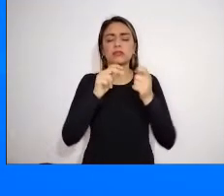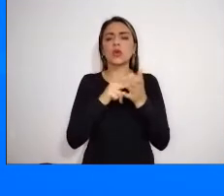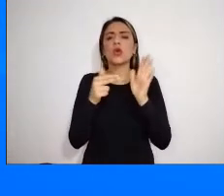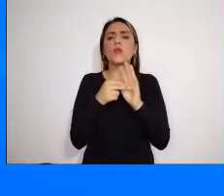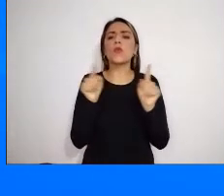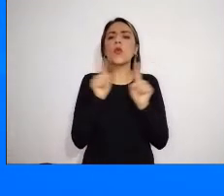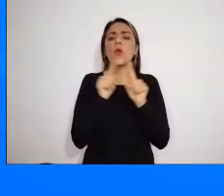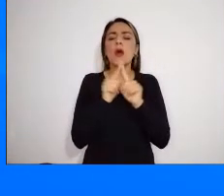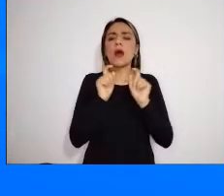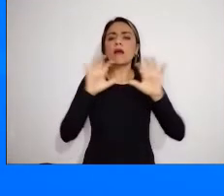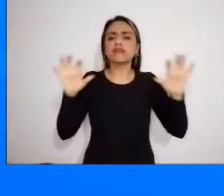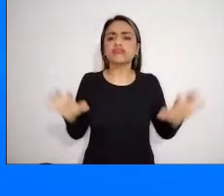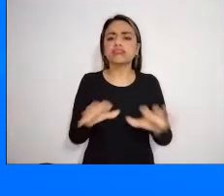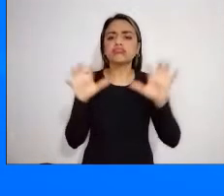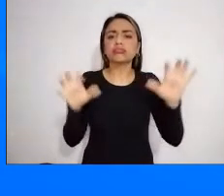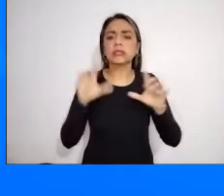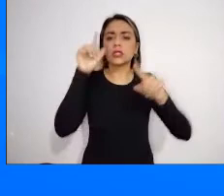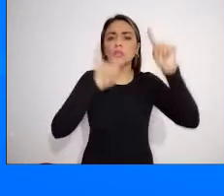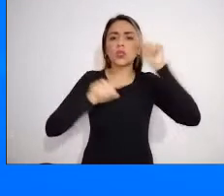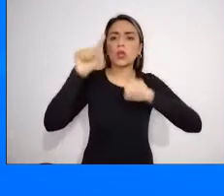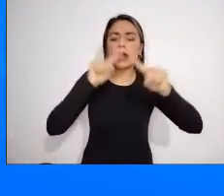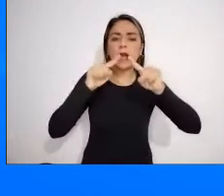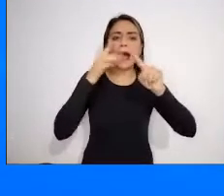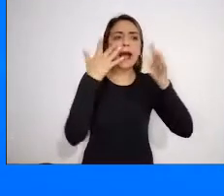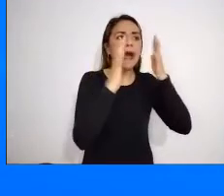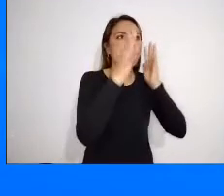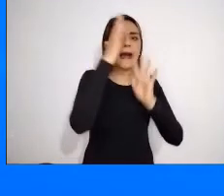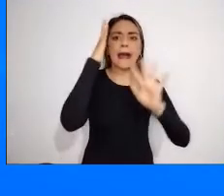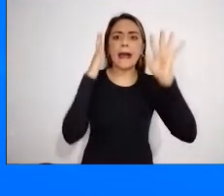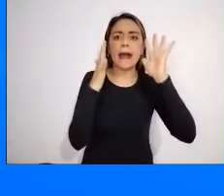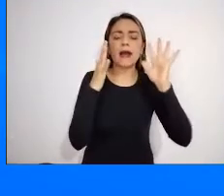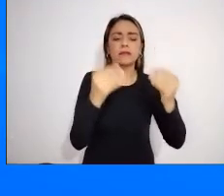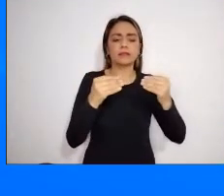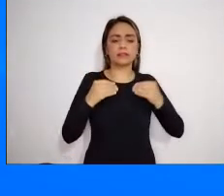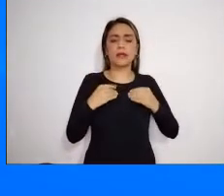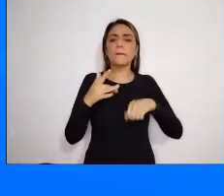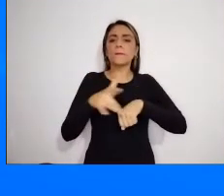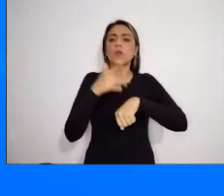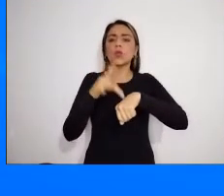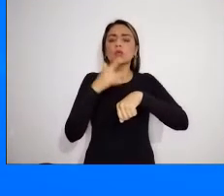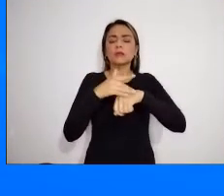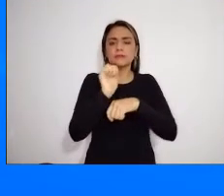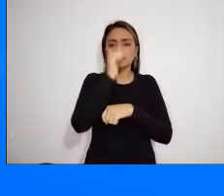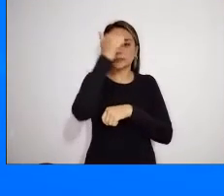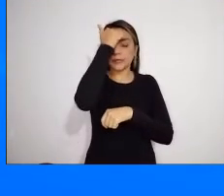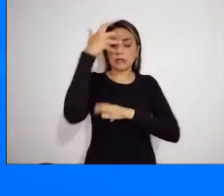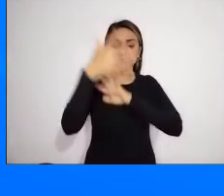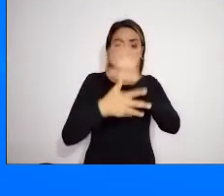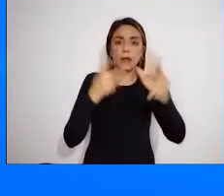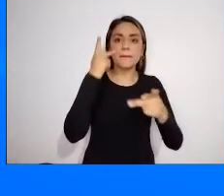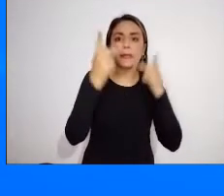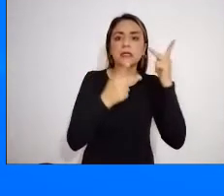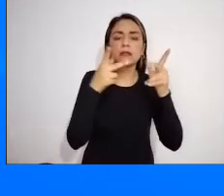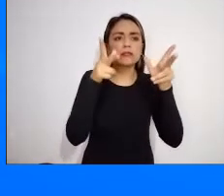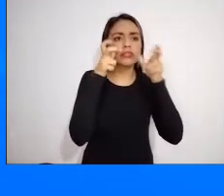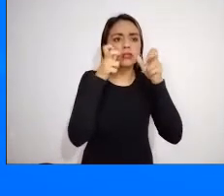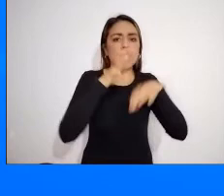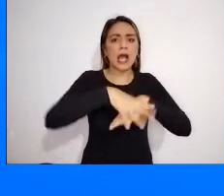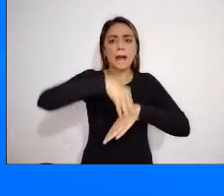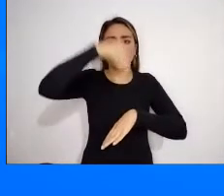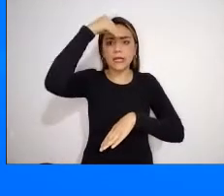el tipo de actividad turística basado en la naturaleza en el que la motivación esencial del visitante es observar,